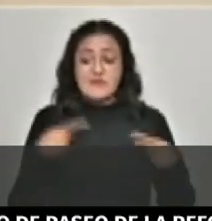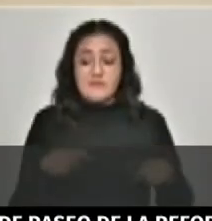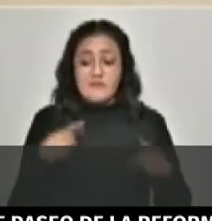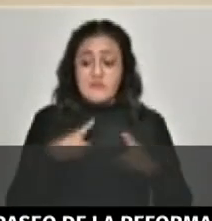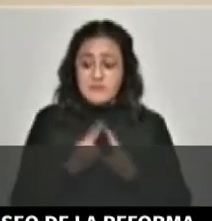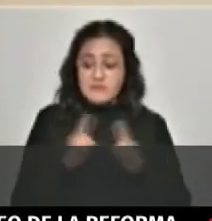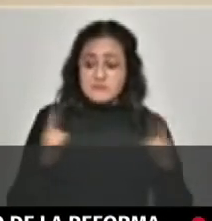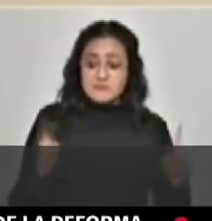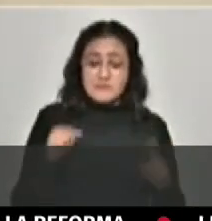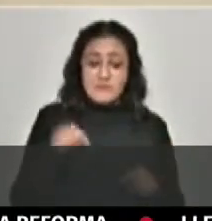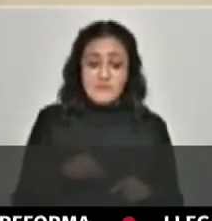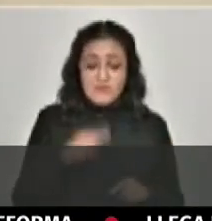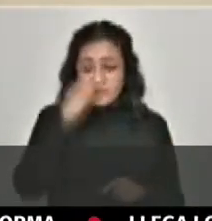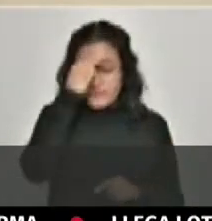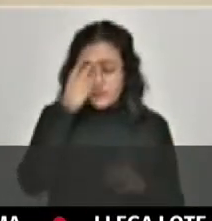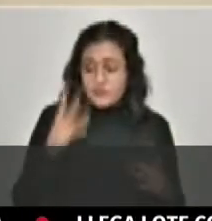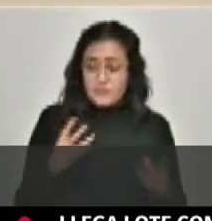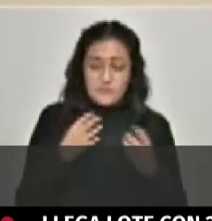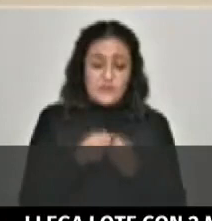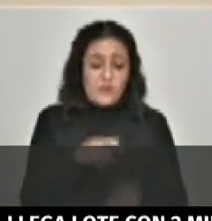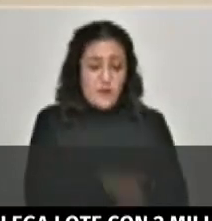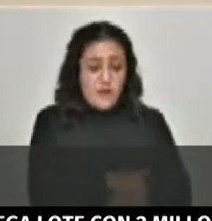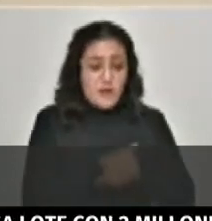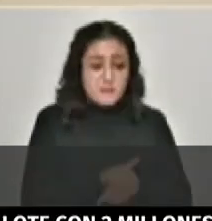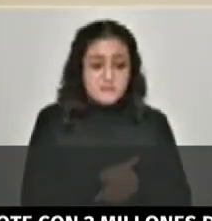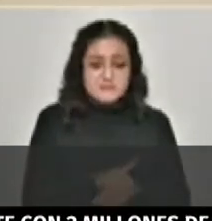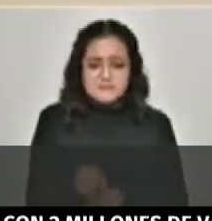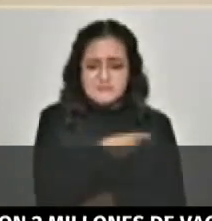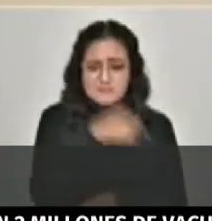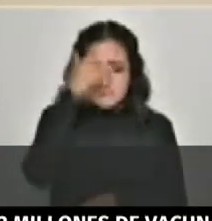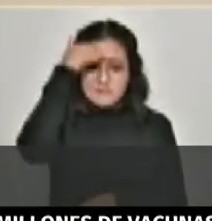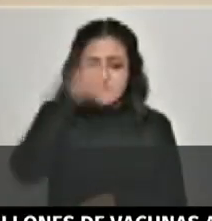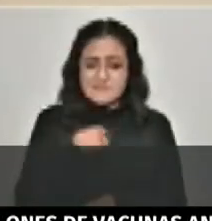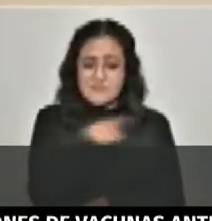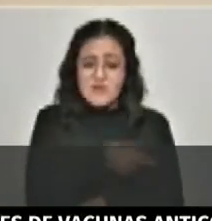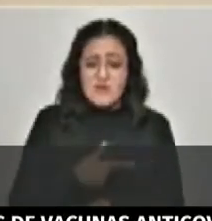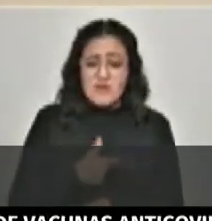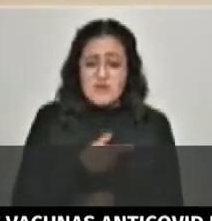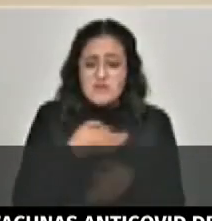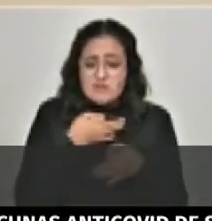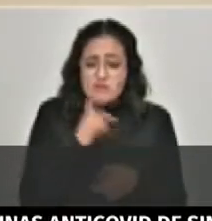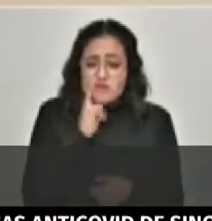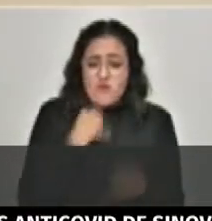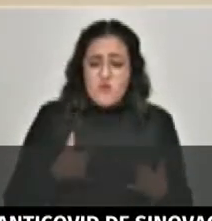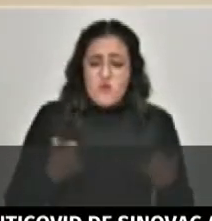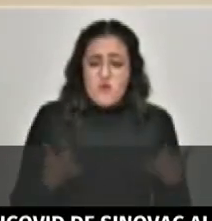rodeó a Mario Marín, y ahí hay muchos